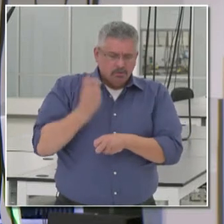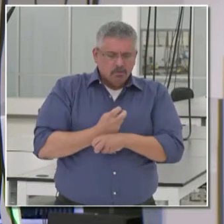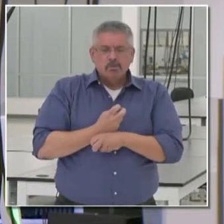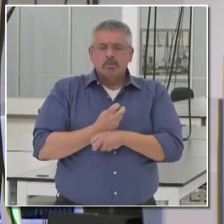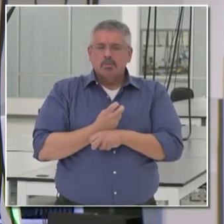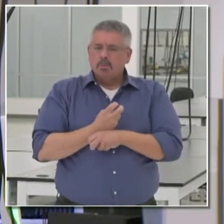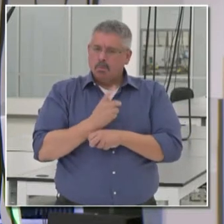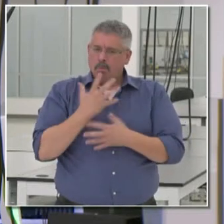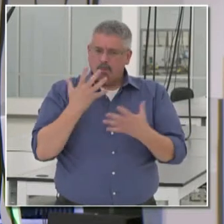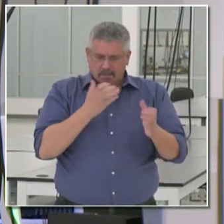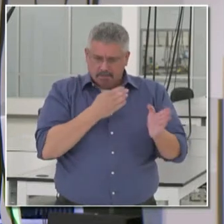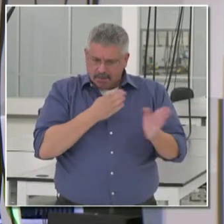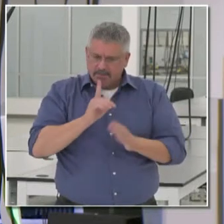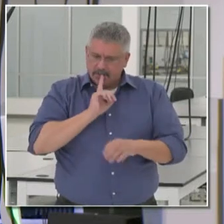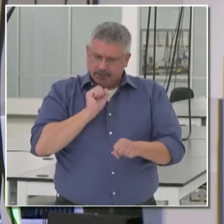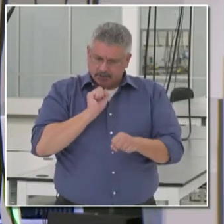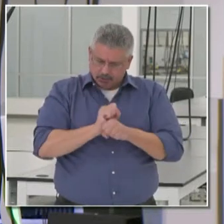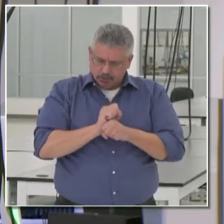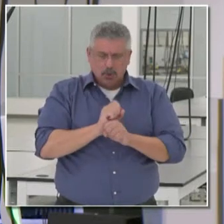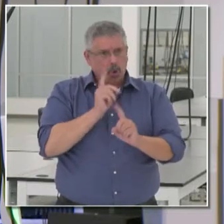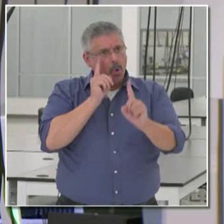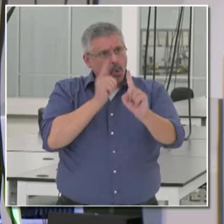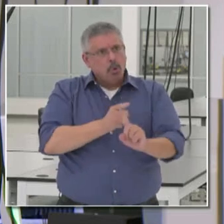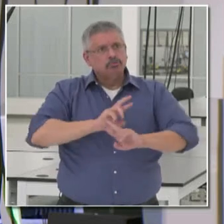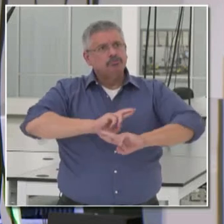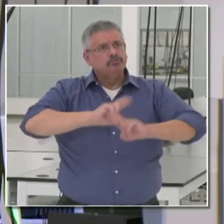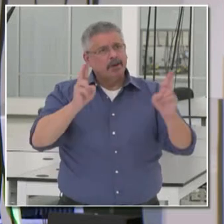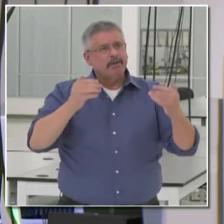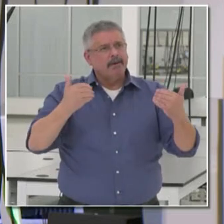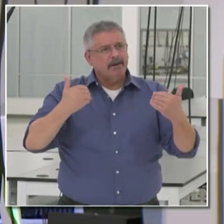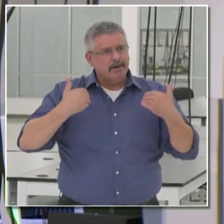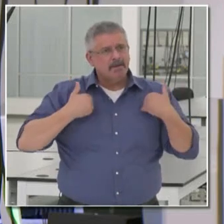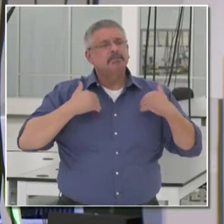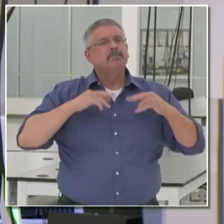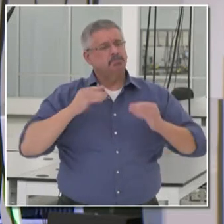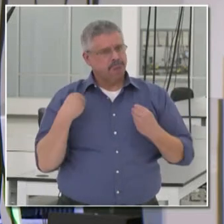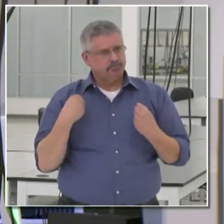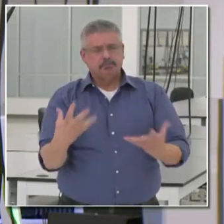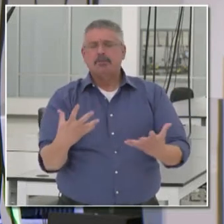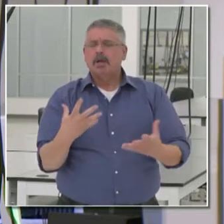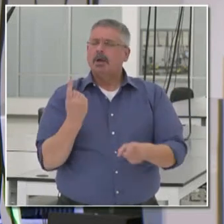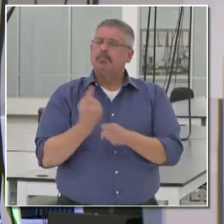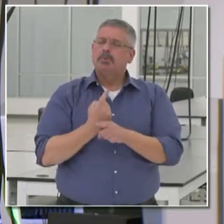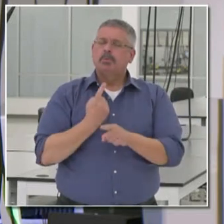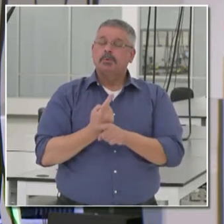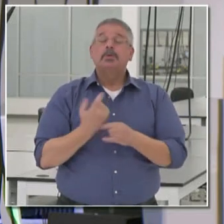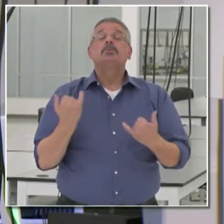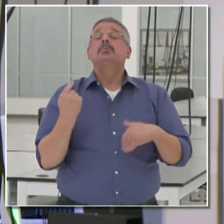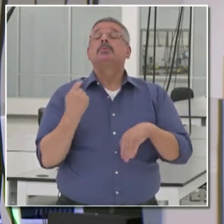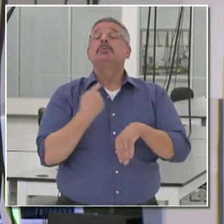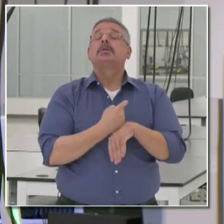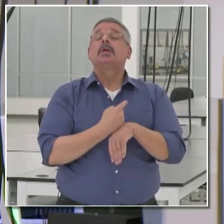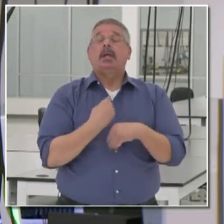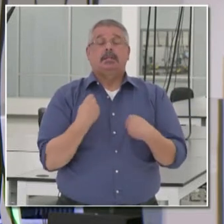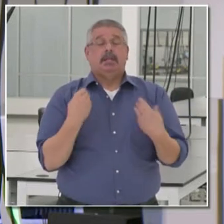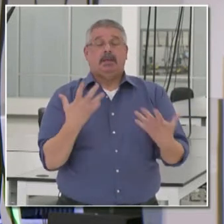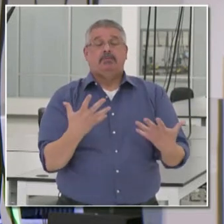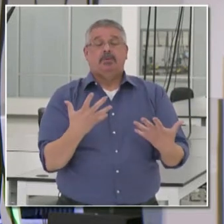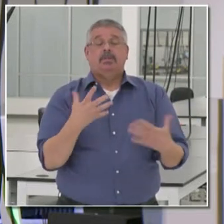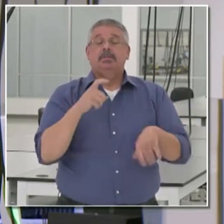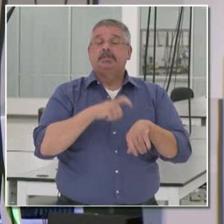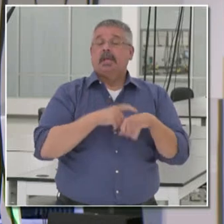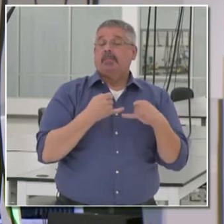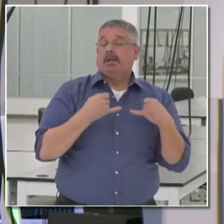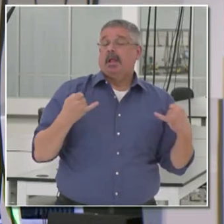de manera agresiva creamos estrategias para obtener nuestros objetivos y nuestras visiones y al menos hoy estamos